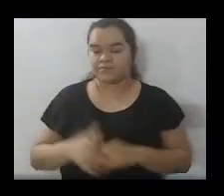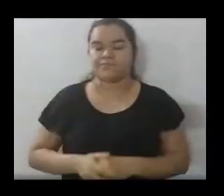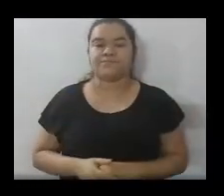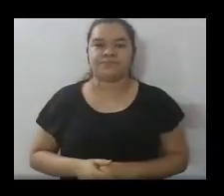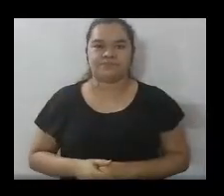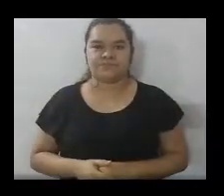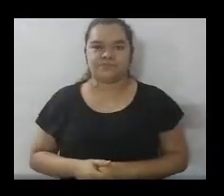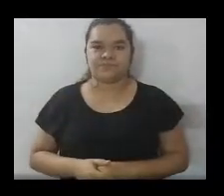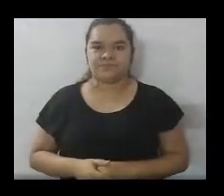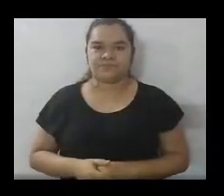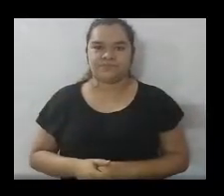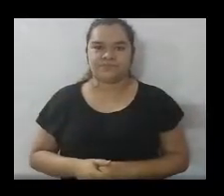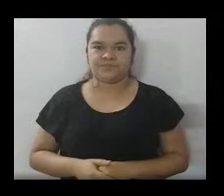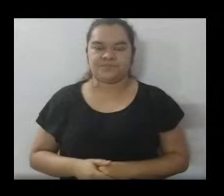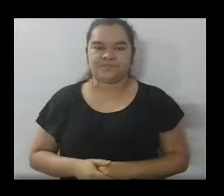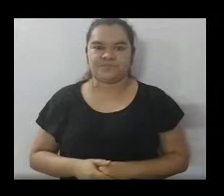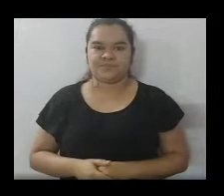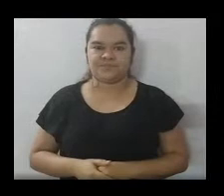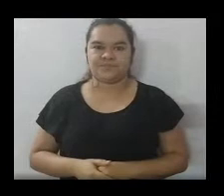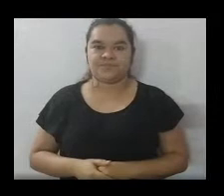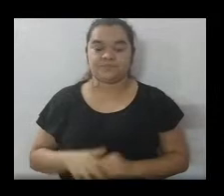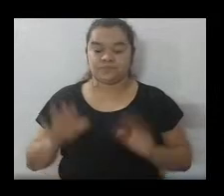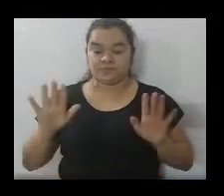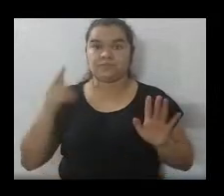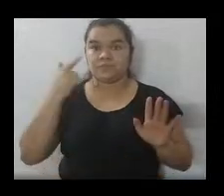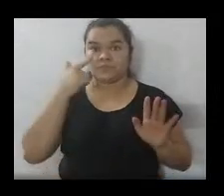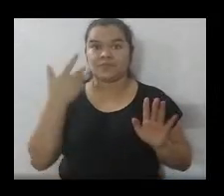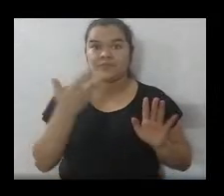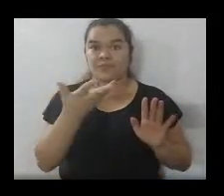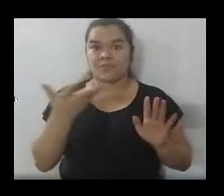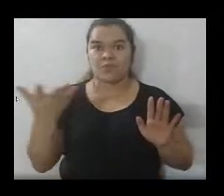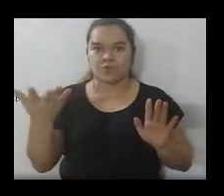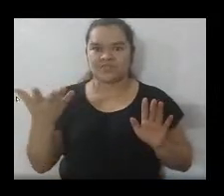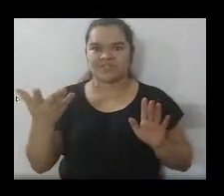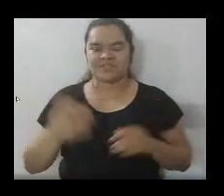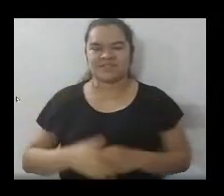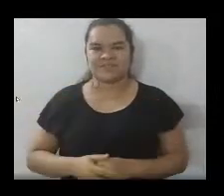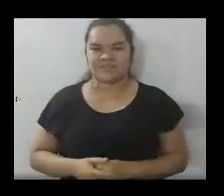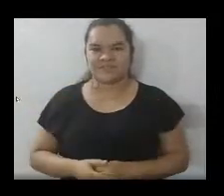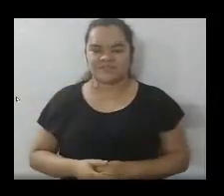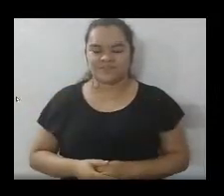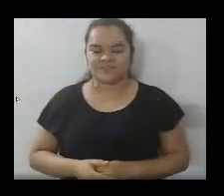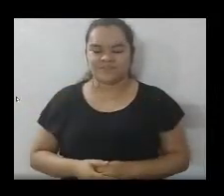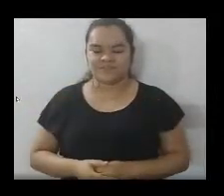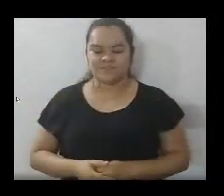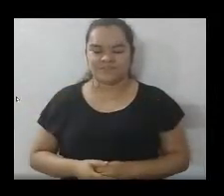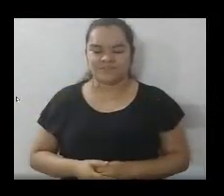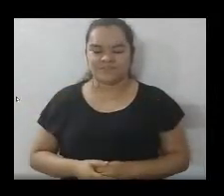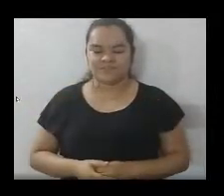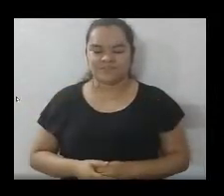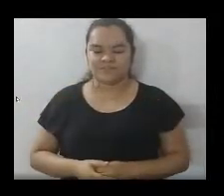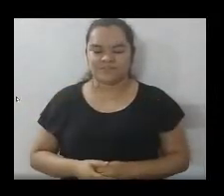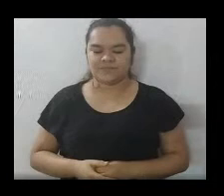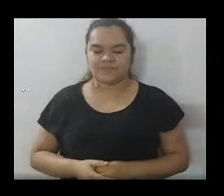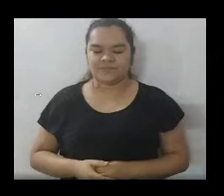Y si me... bueno, voy a compartir mi pantalla para mostrarles dos cositas, sin robar muchos minutos en esto.